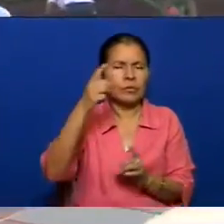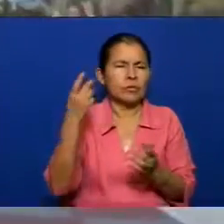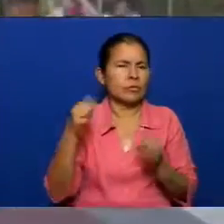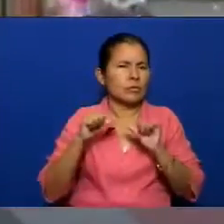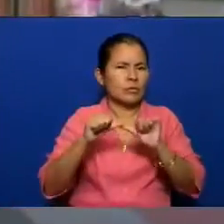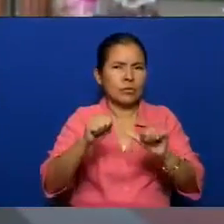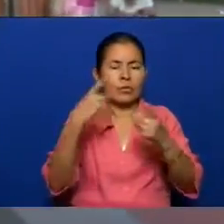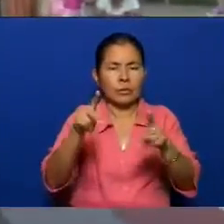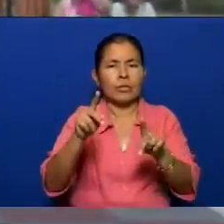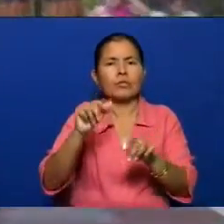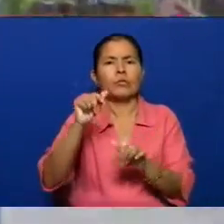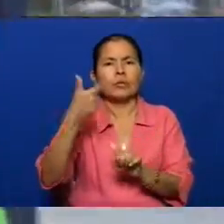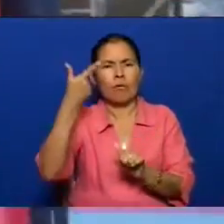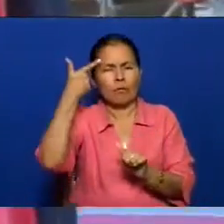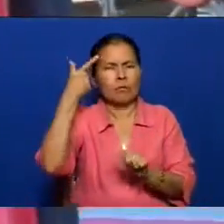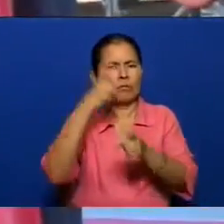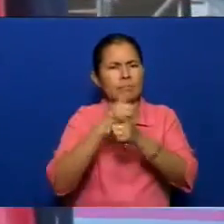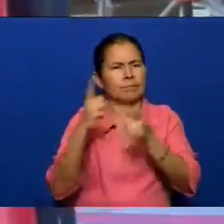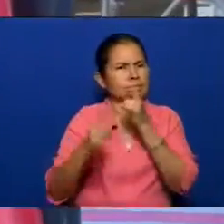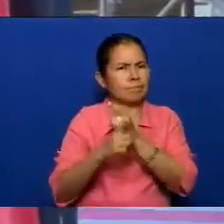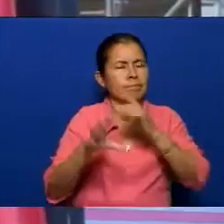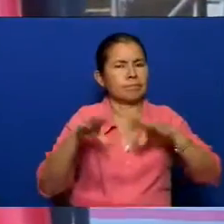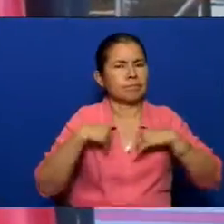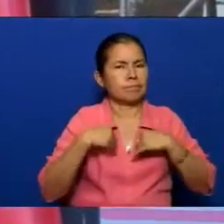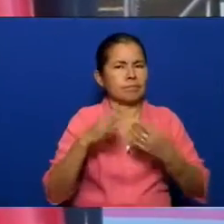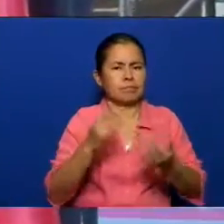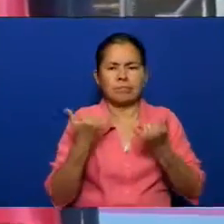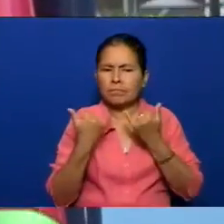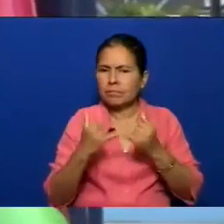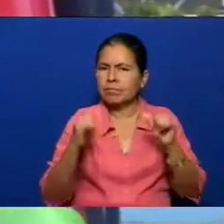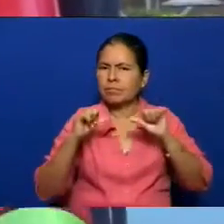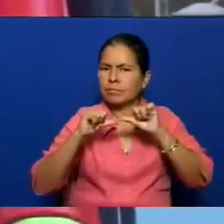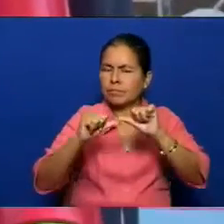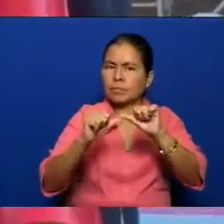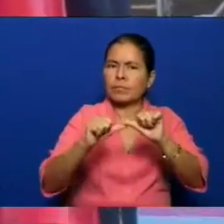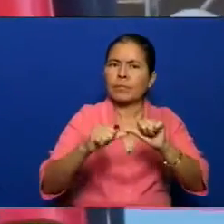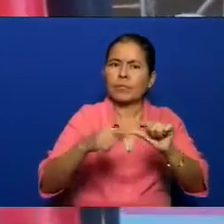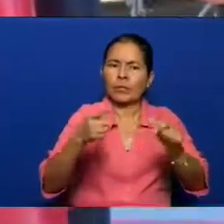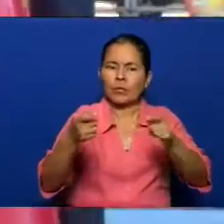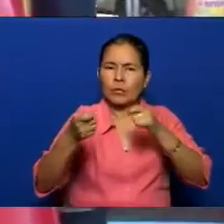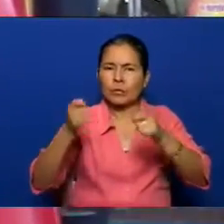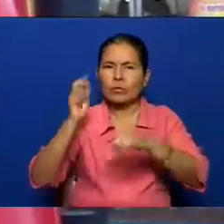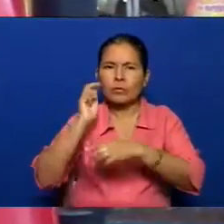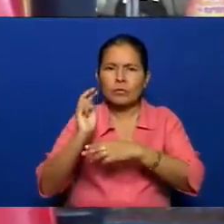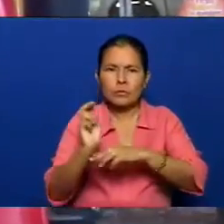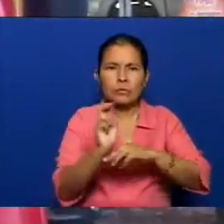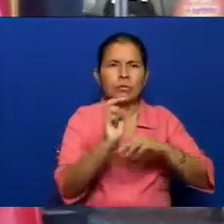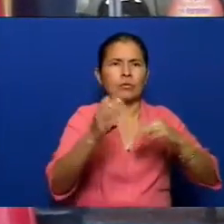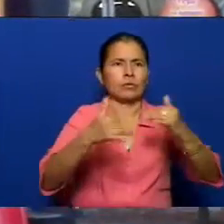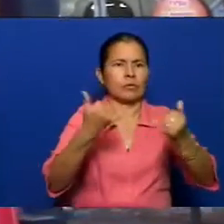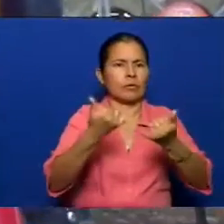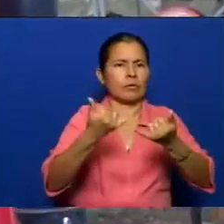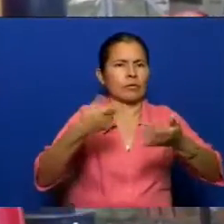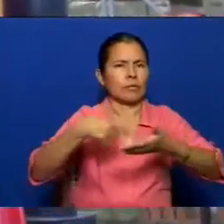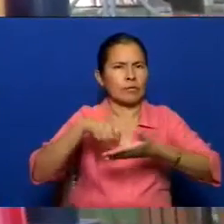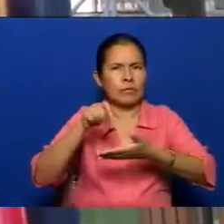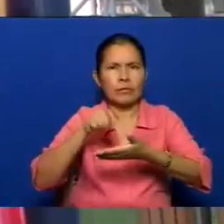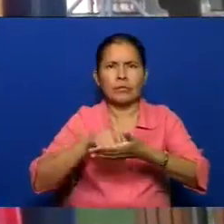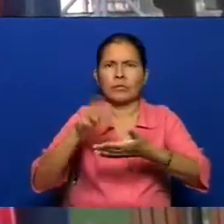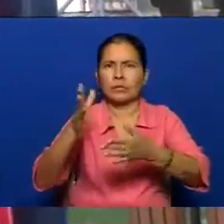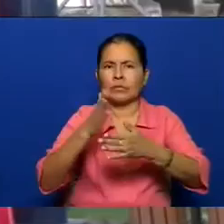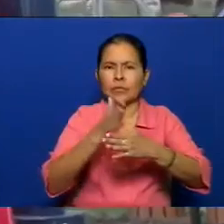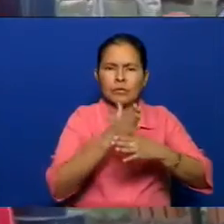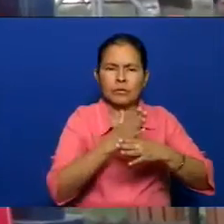asumido un compromiso y se van a ir monitoreando regularmente, digamos. No es que firmamos y nos vemos en